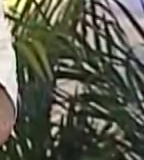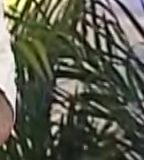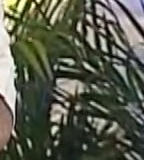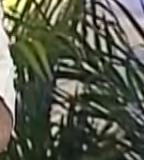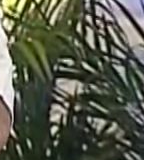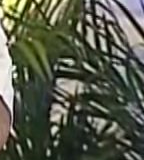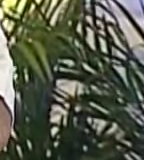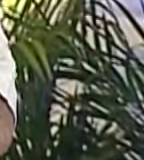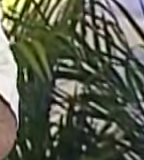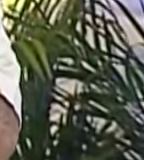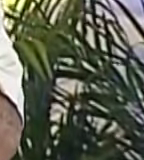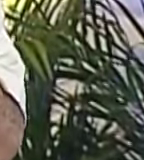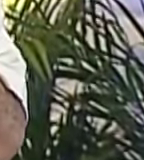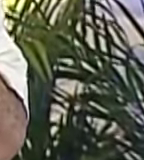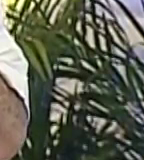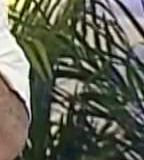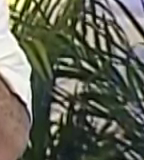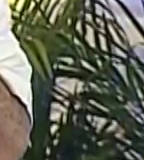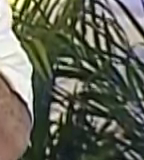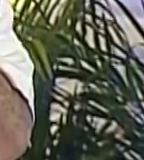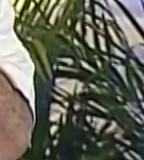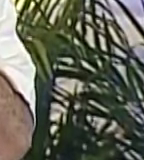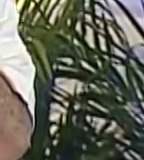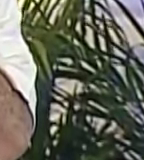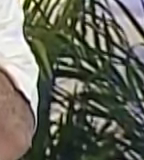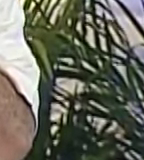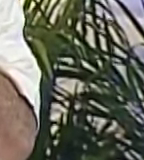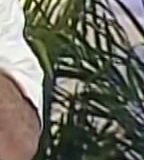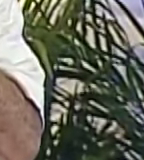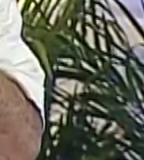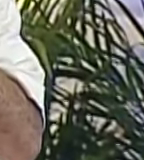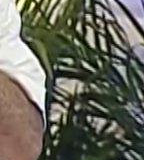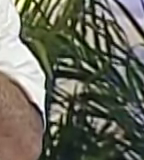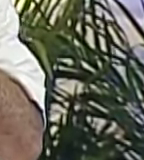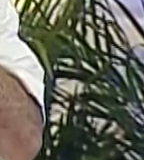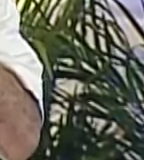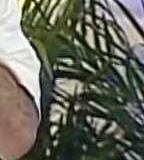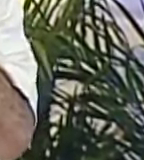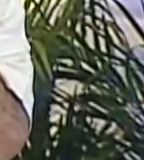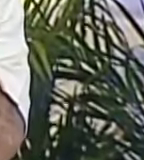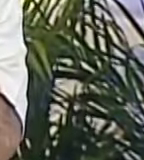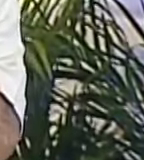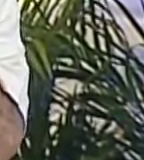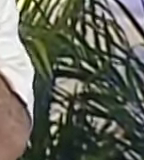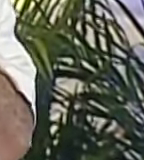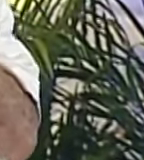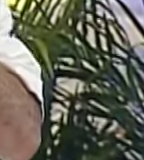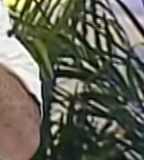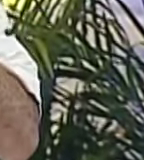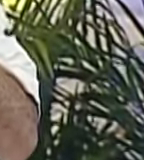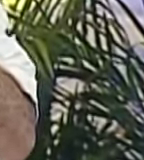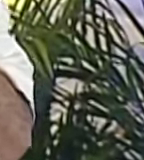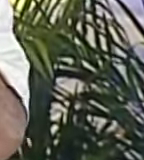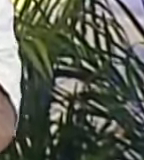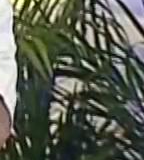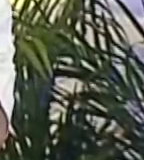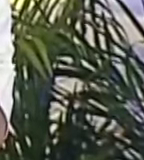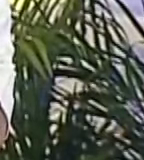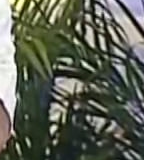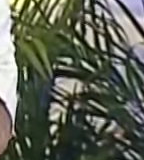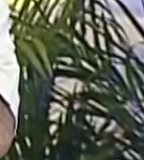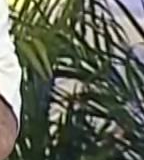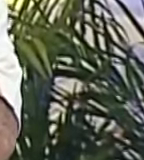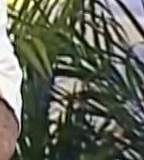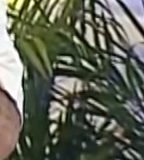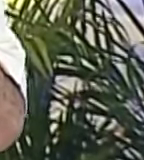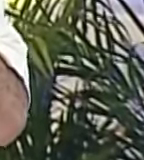Bolivariana reciba una réplica de este sable, que es fidelidad, que es lealtad, que